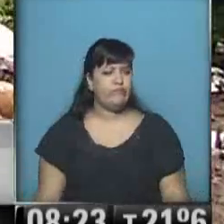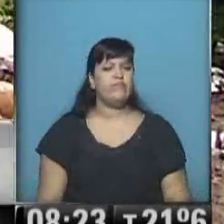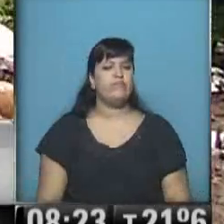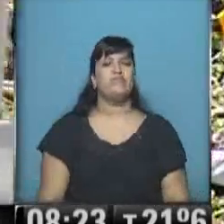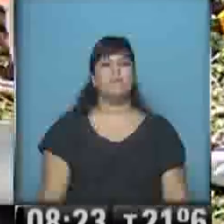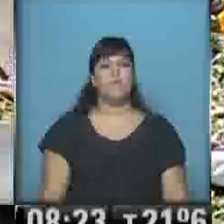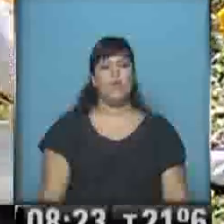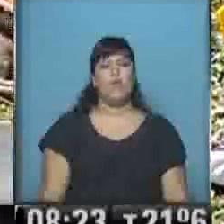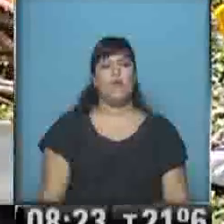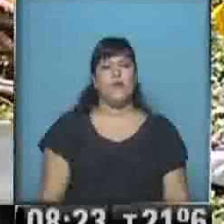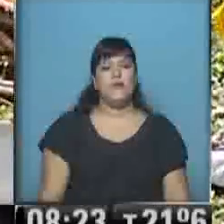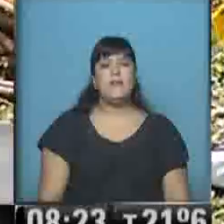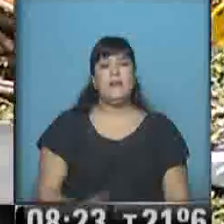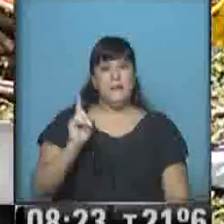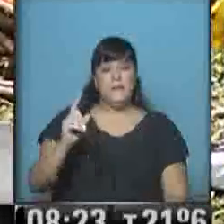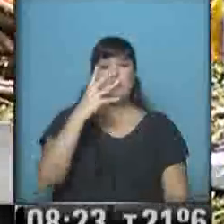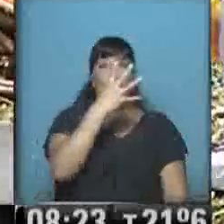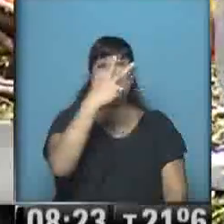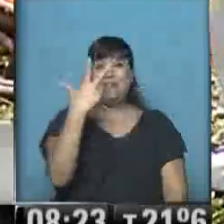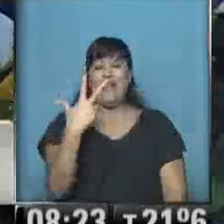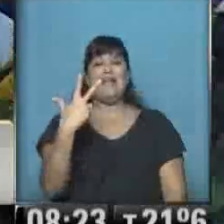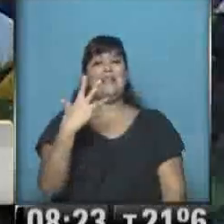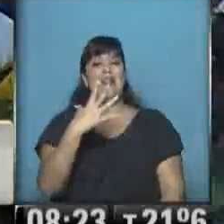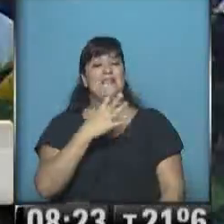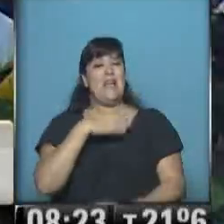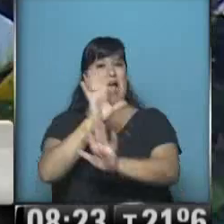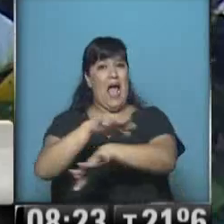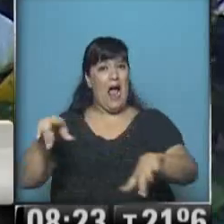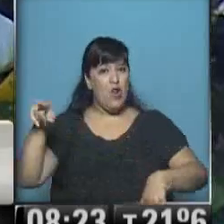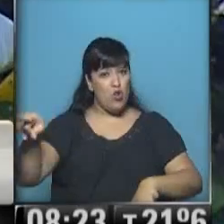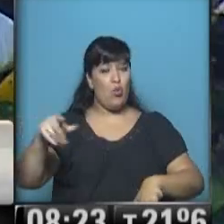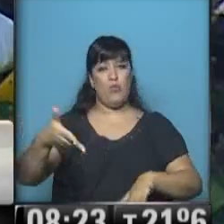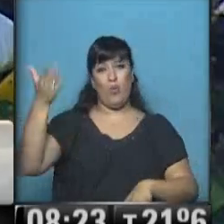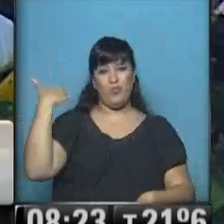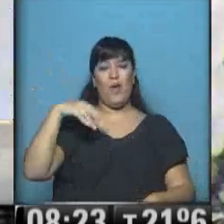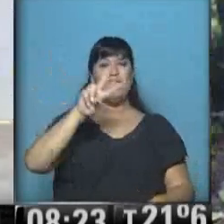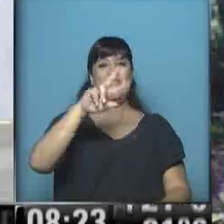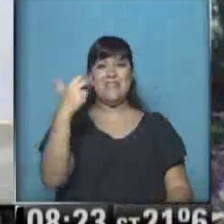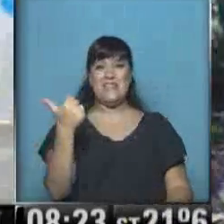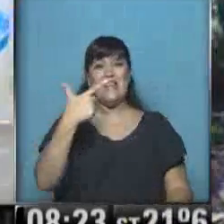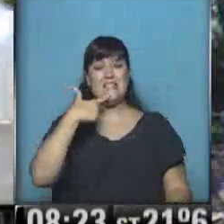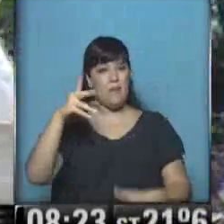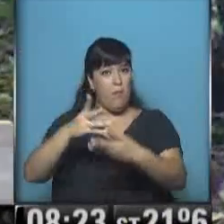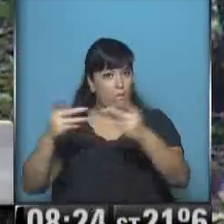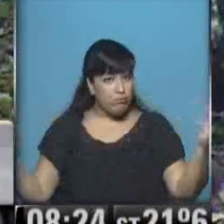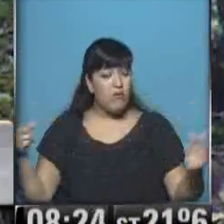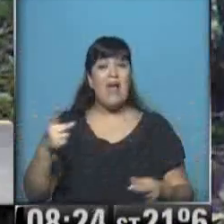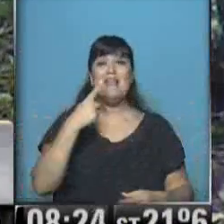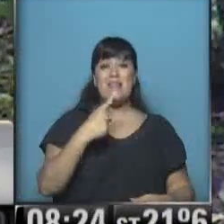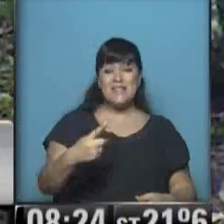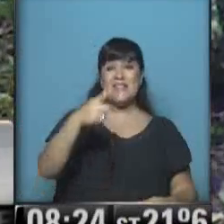Oficial de la desaparición de los 43 estudiantes normalistas de Ayotzinapa, ocurrida el pasado 26 de septiembre, asegura que los